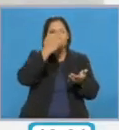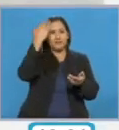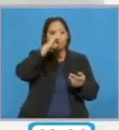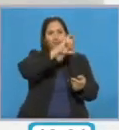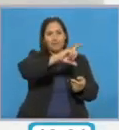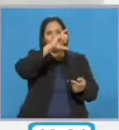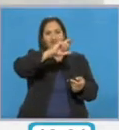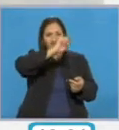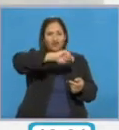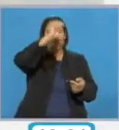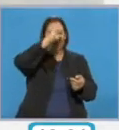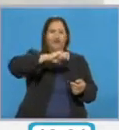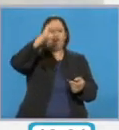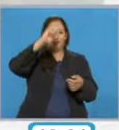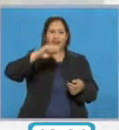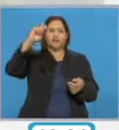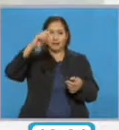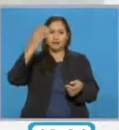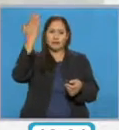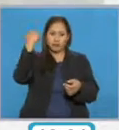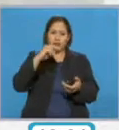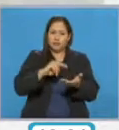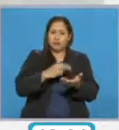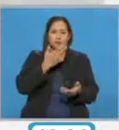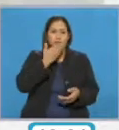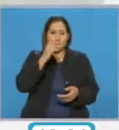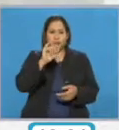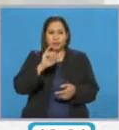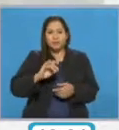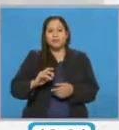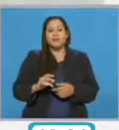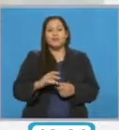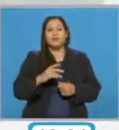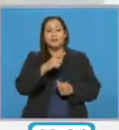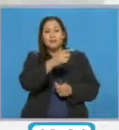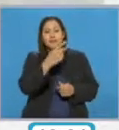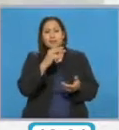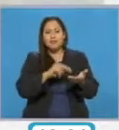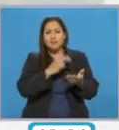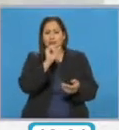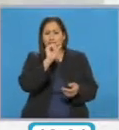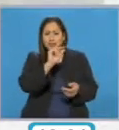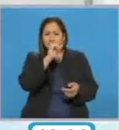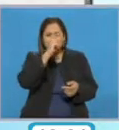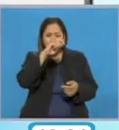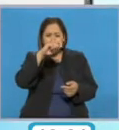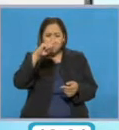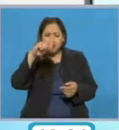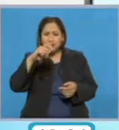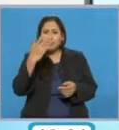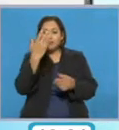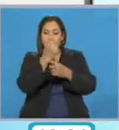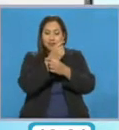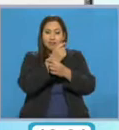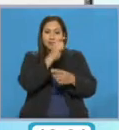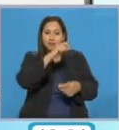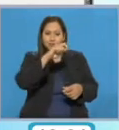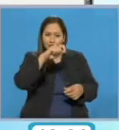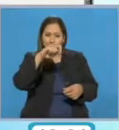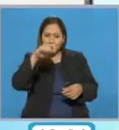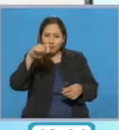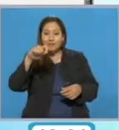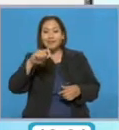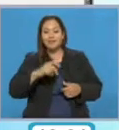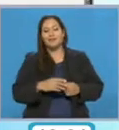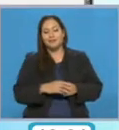Claro. tenían con tanto garigoleado, ¿no? y tanto hacia Era arriba mucho y hacia muñequeo, abajo. Miriam, ¿no? Exactamente. Por eso les digo, fíjense cómo